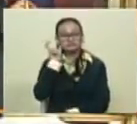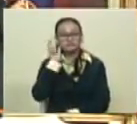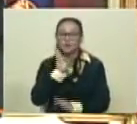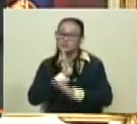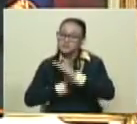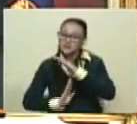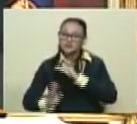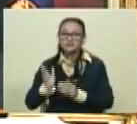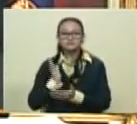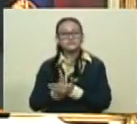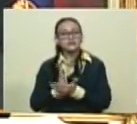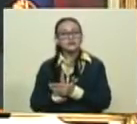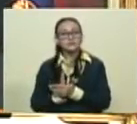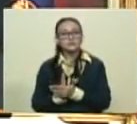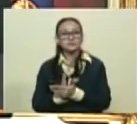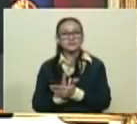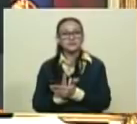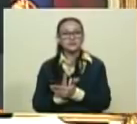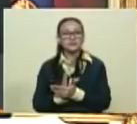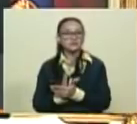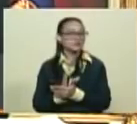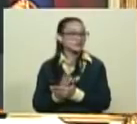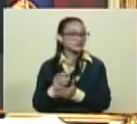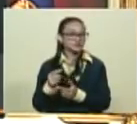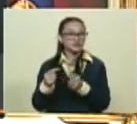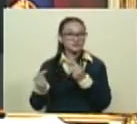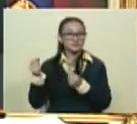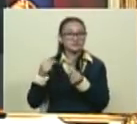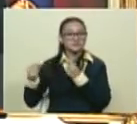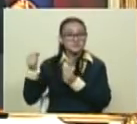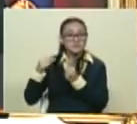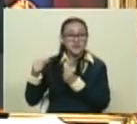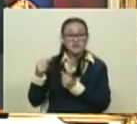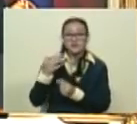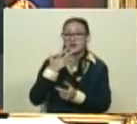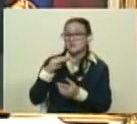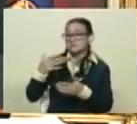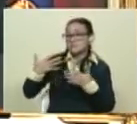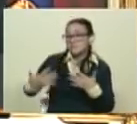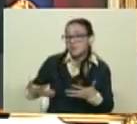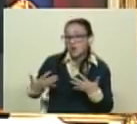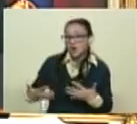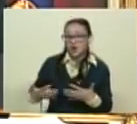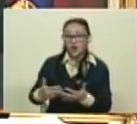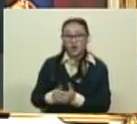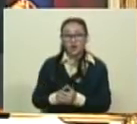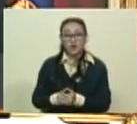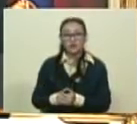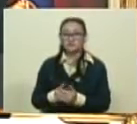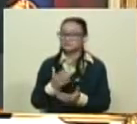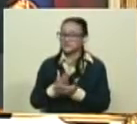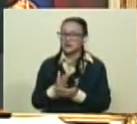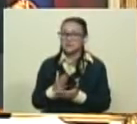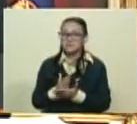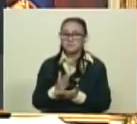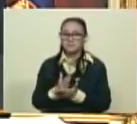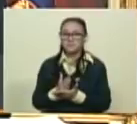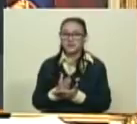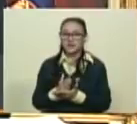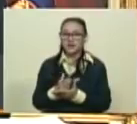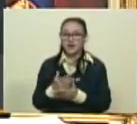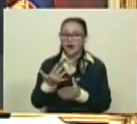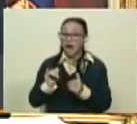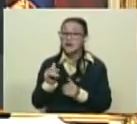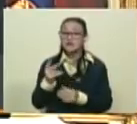humildad, porque de cualquier crítica, hasta la más pesada de las críticas, siempre se saca un núcleo de